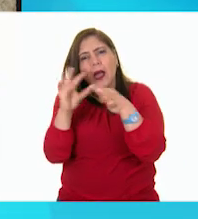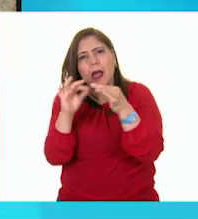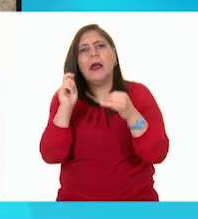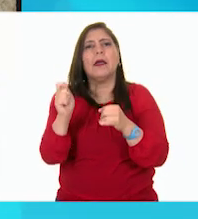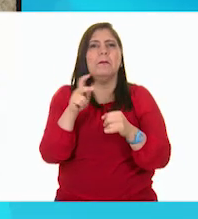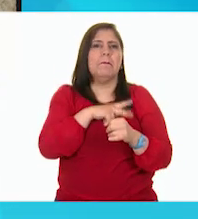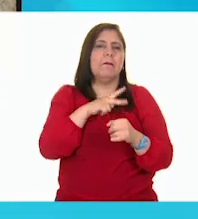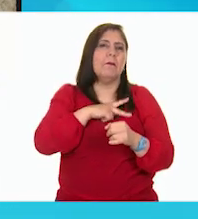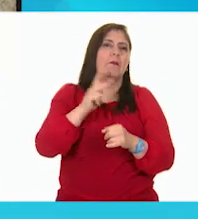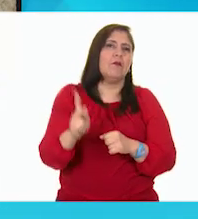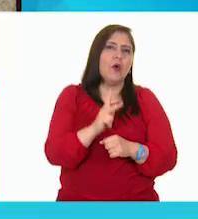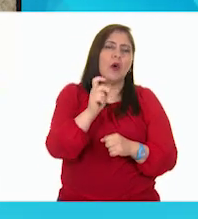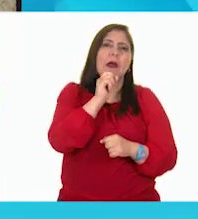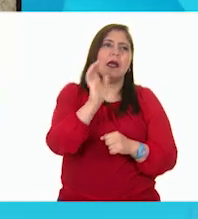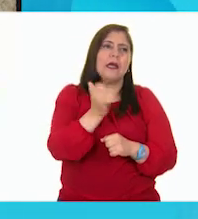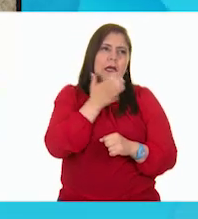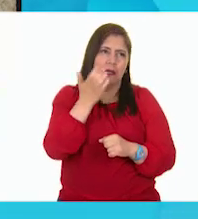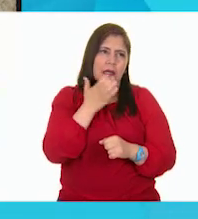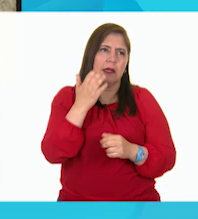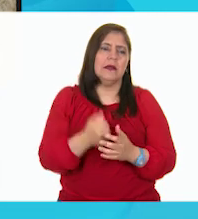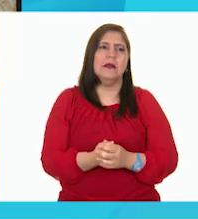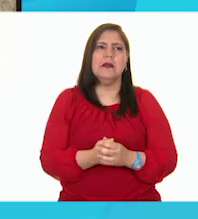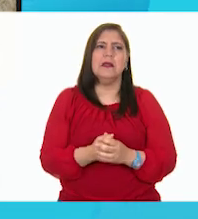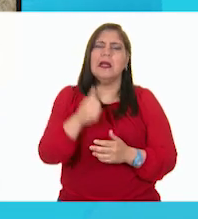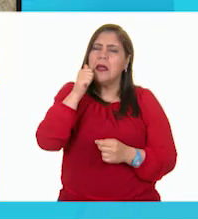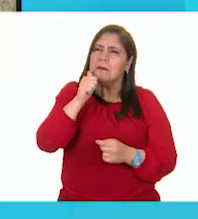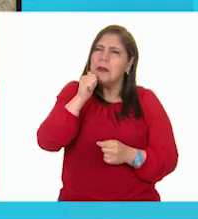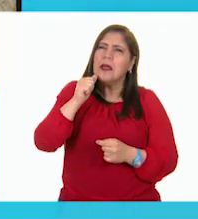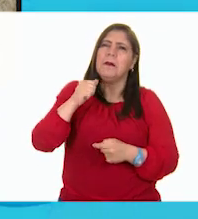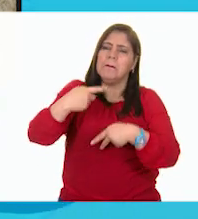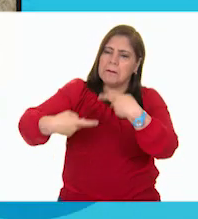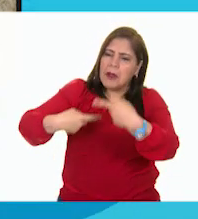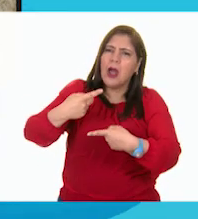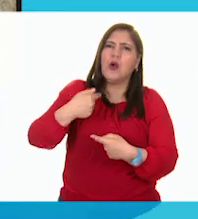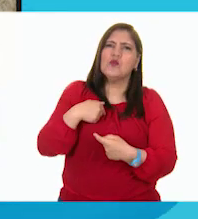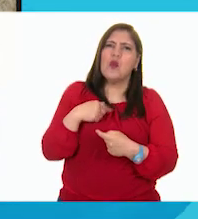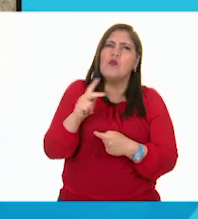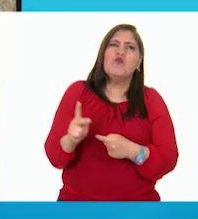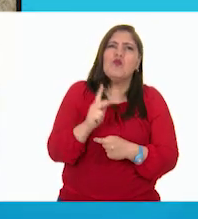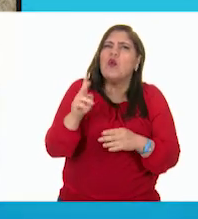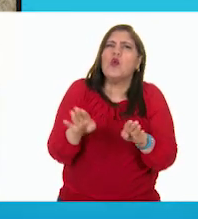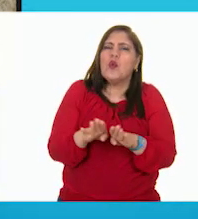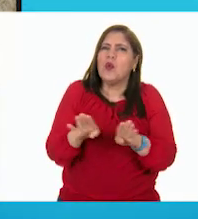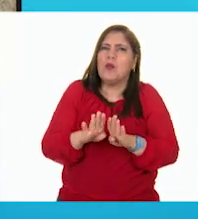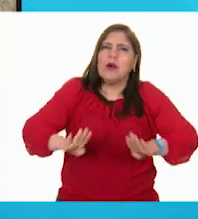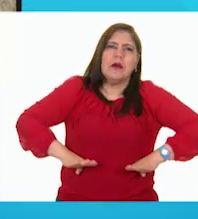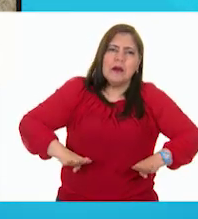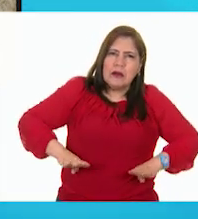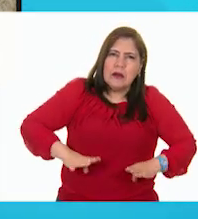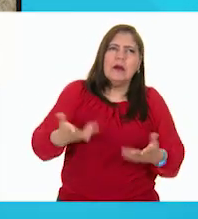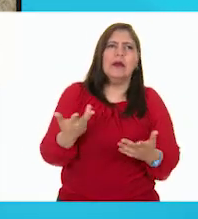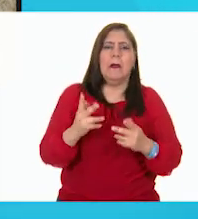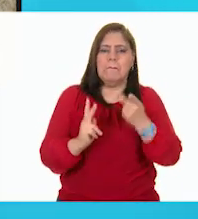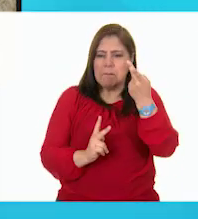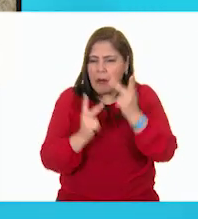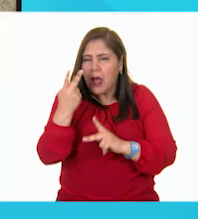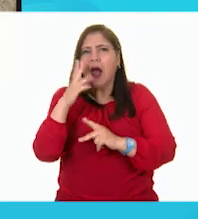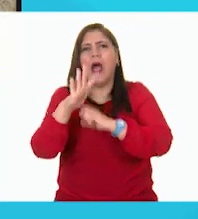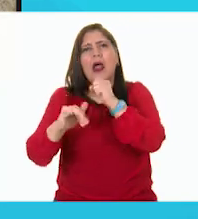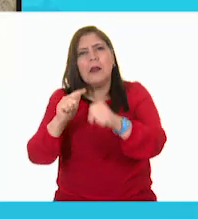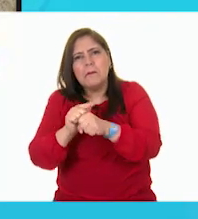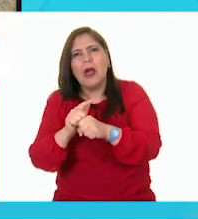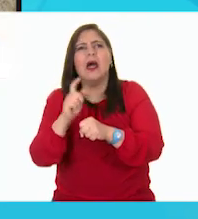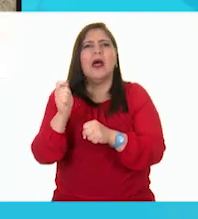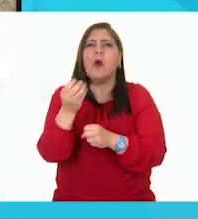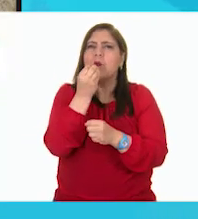tradiciones. La profe siempre nos anda preguntando cómo es nuestro pueblo. que cómo son las plantas, los animales,